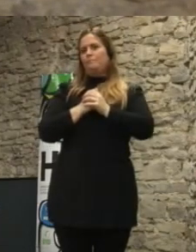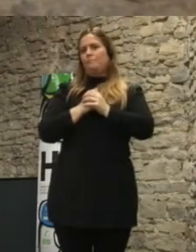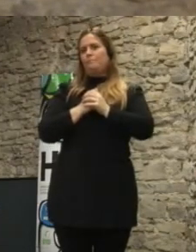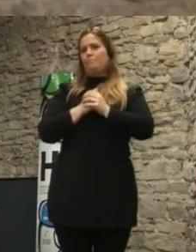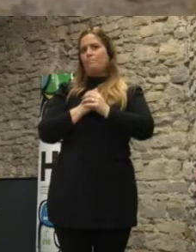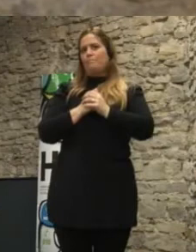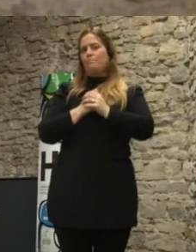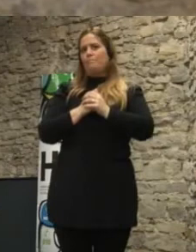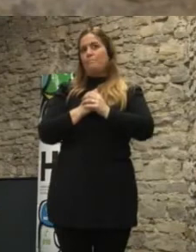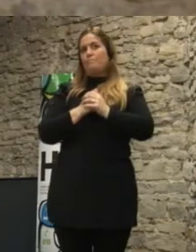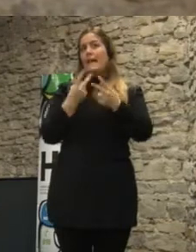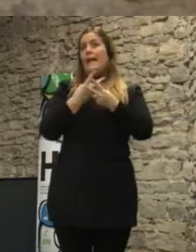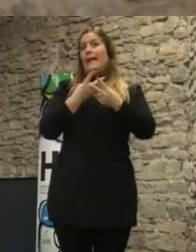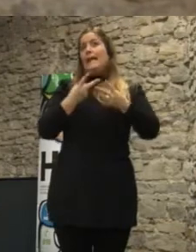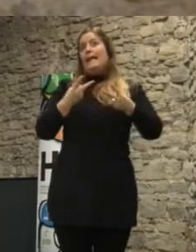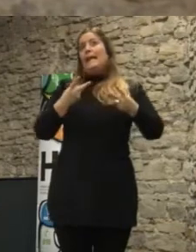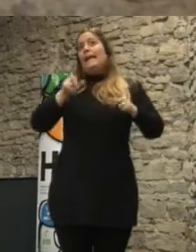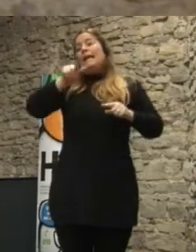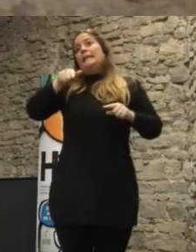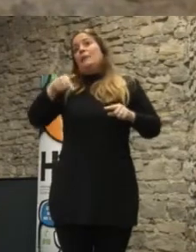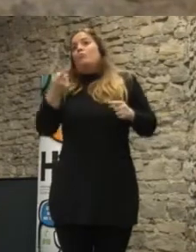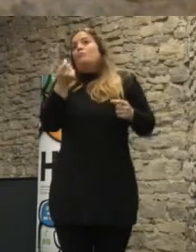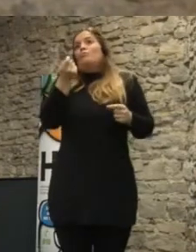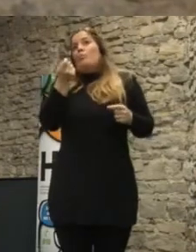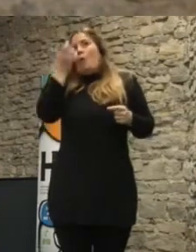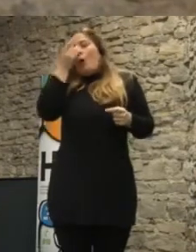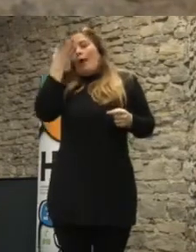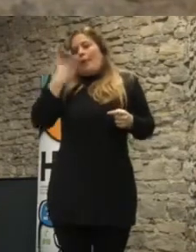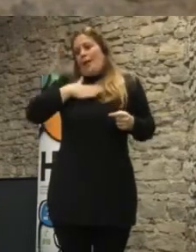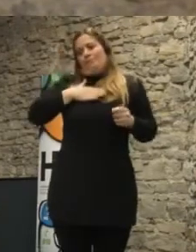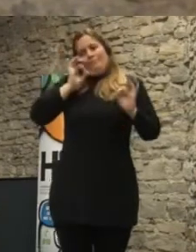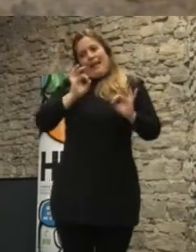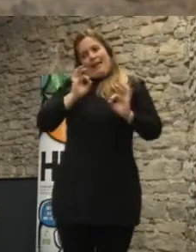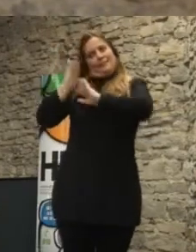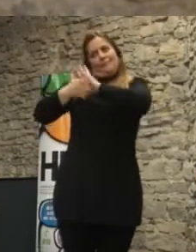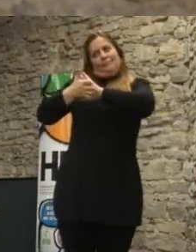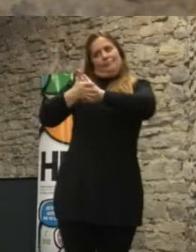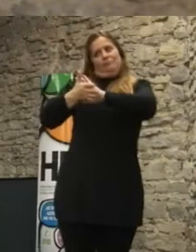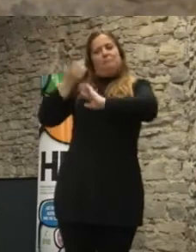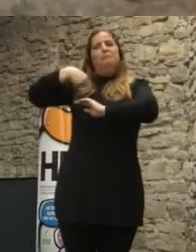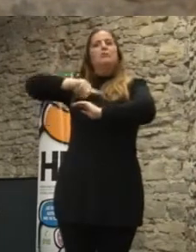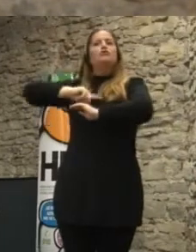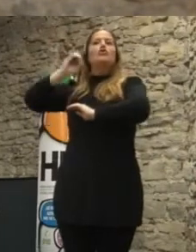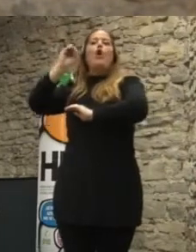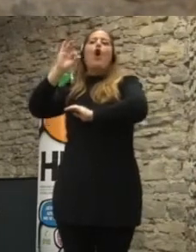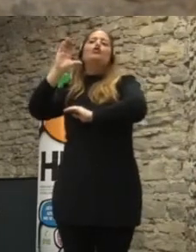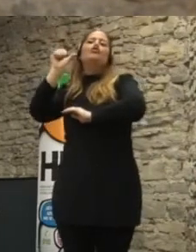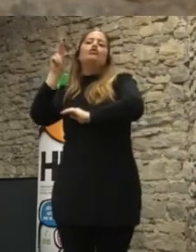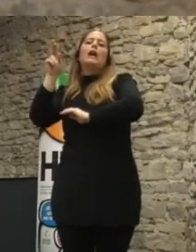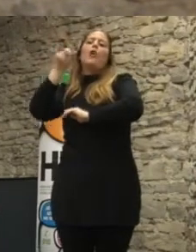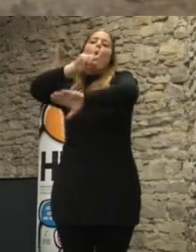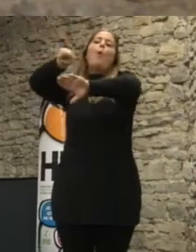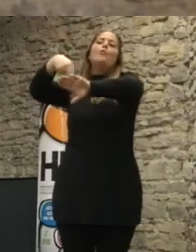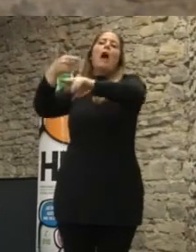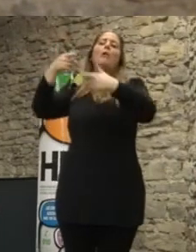luego, bueno, pues un poco el formato es eso, le dejaremos una hora, un poco más de una hora para que nos traslade un poco